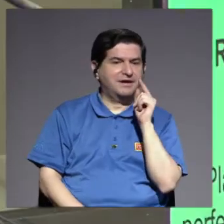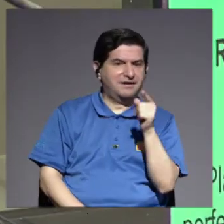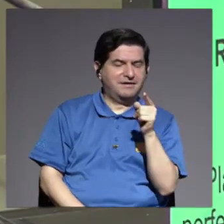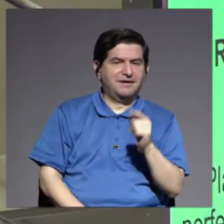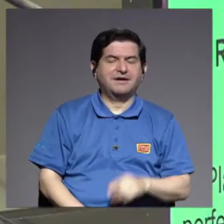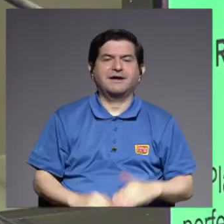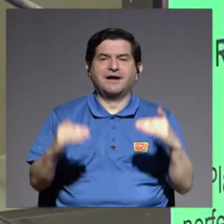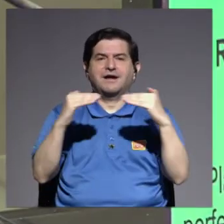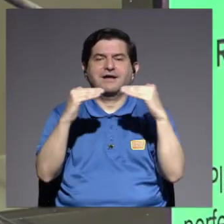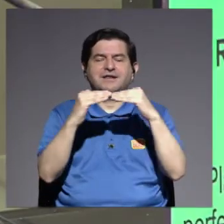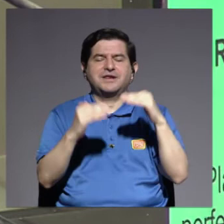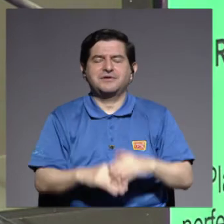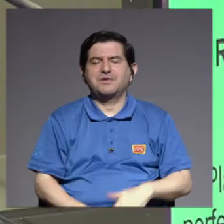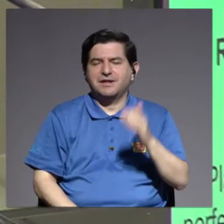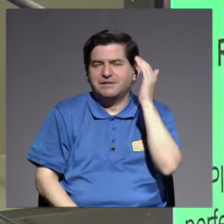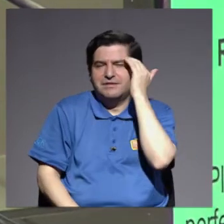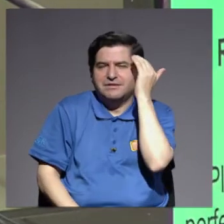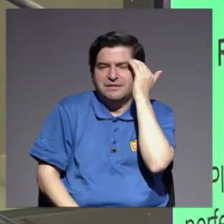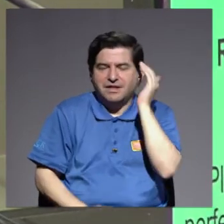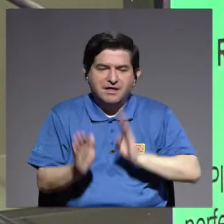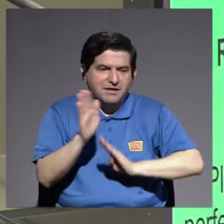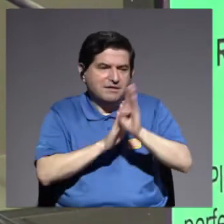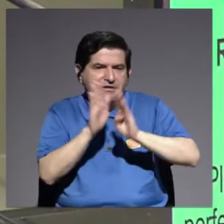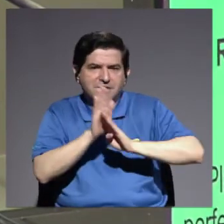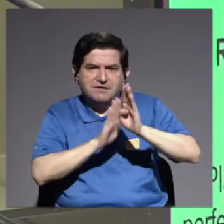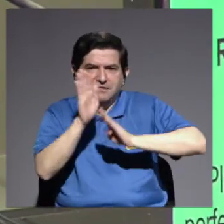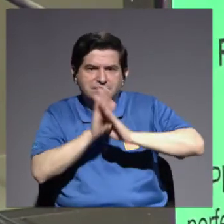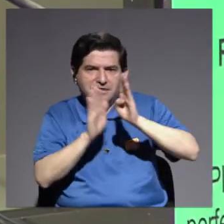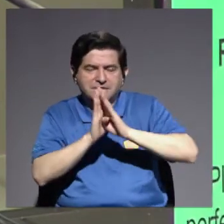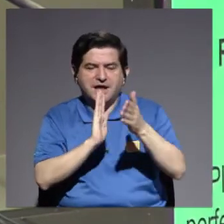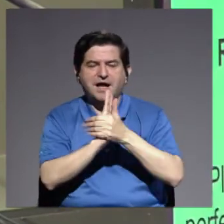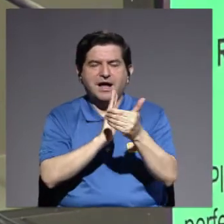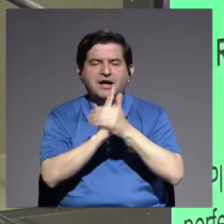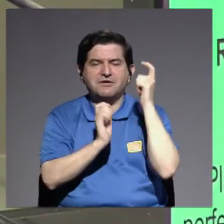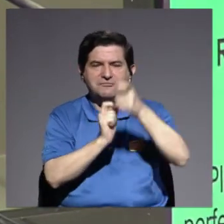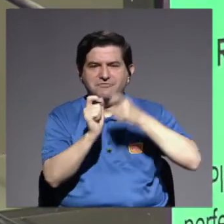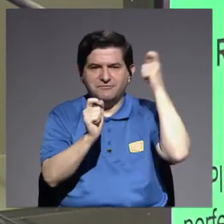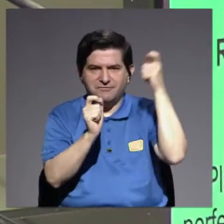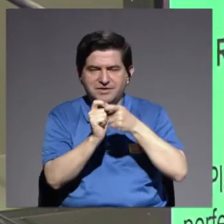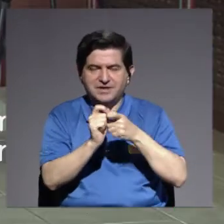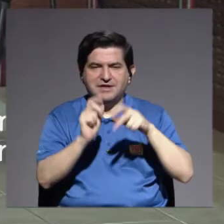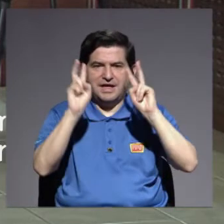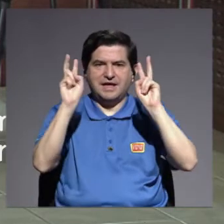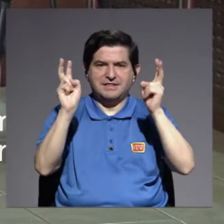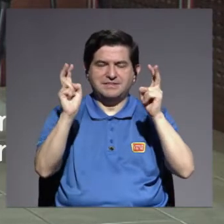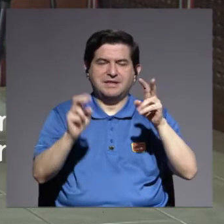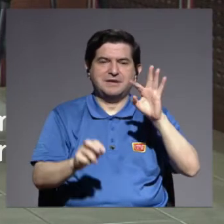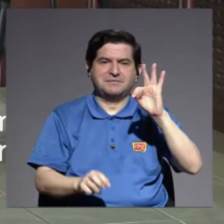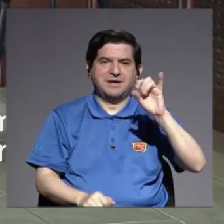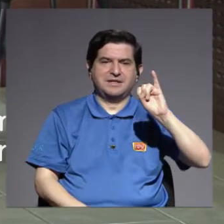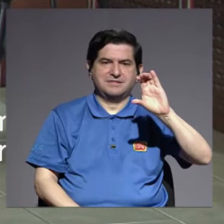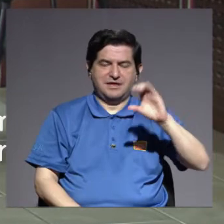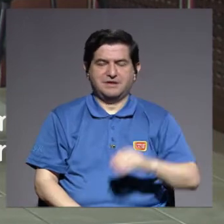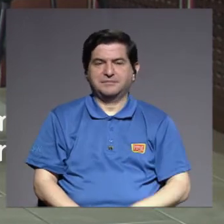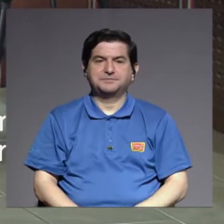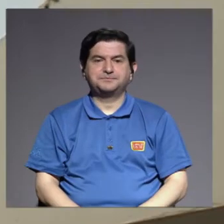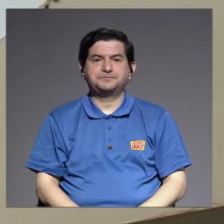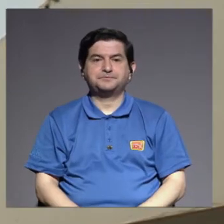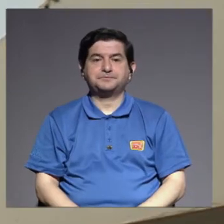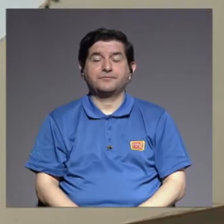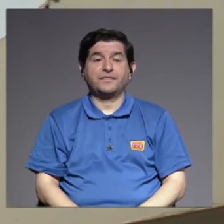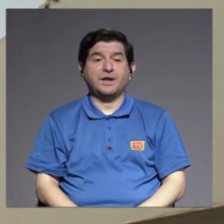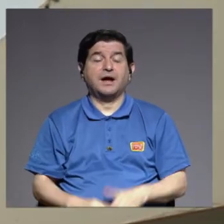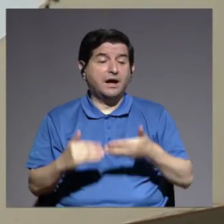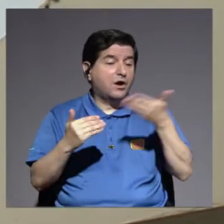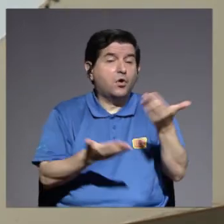justamente el nivel de alfabetización y desarrollo digamos, de habilidades específicas en temas TIC. En cuanto a los elementos que nos